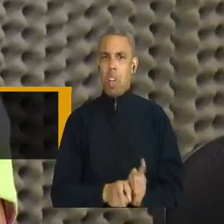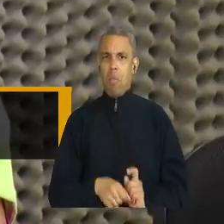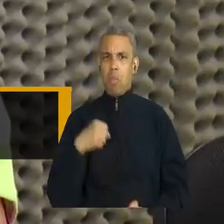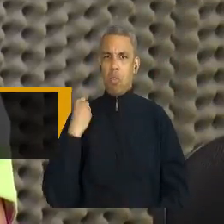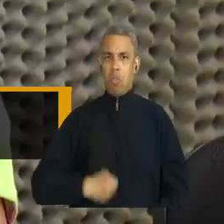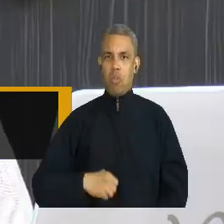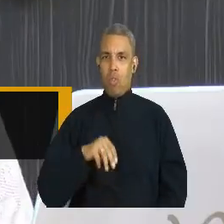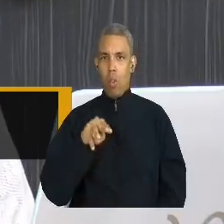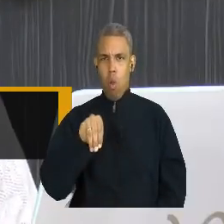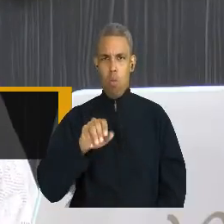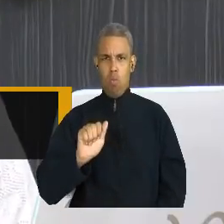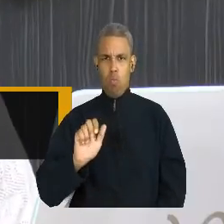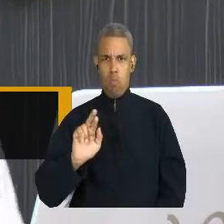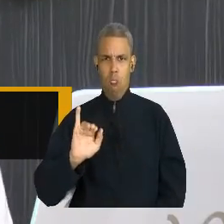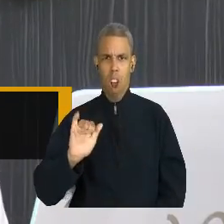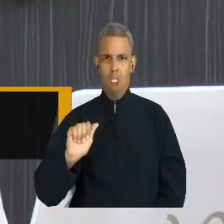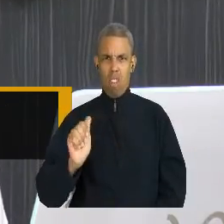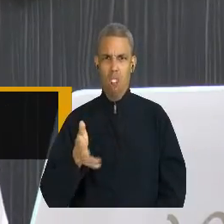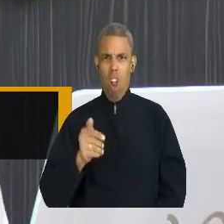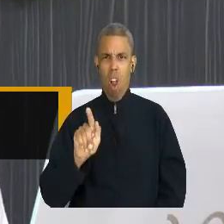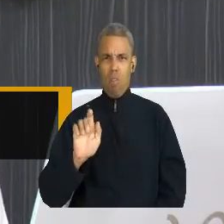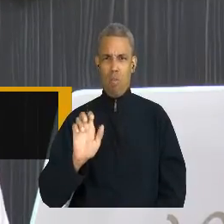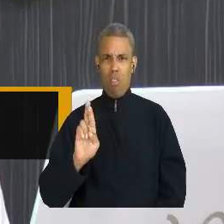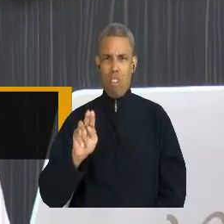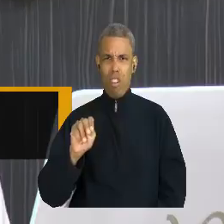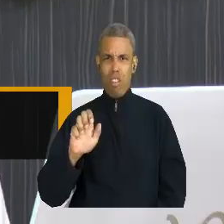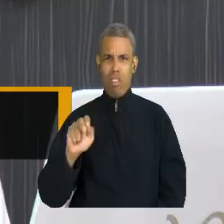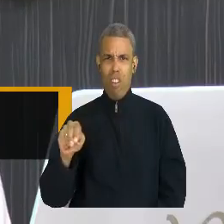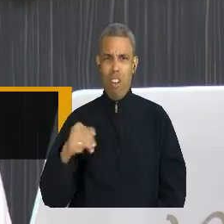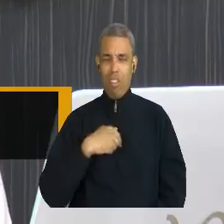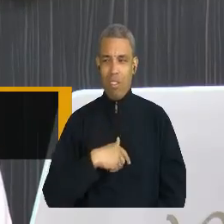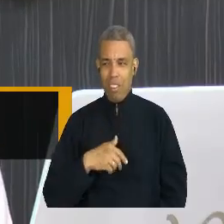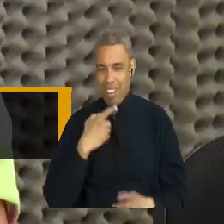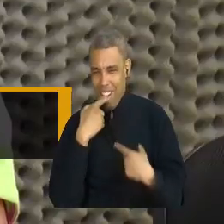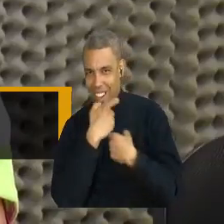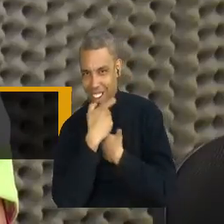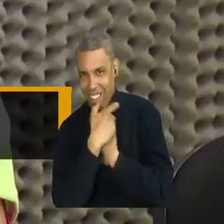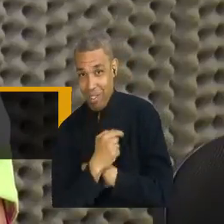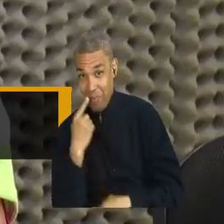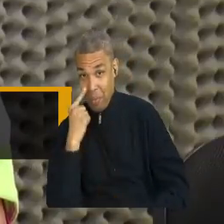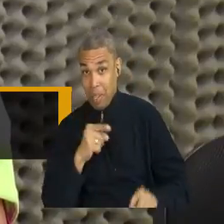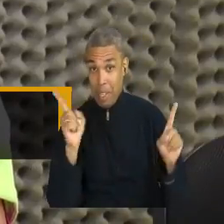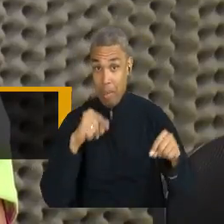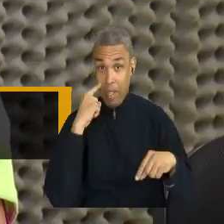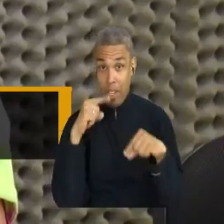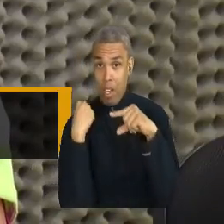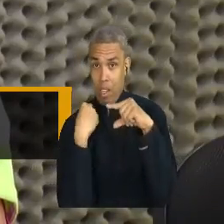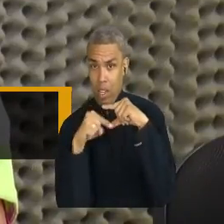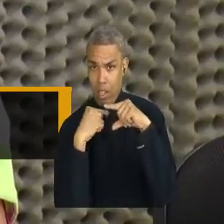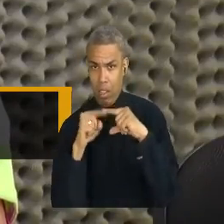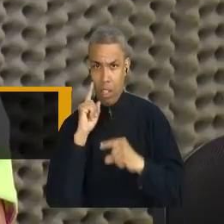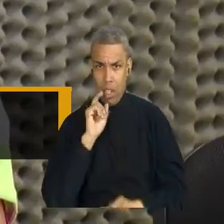no, preguntan por la doctora Maggi. Y le sí, da la doctora Maggi. Igual también tenemos un correo que es